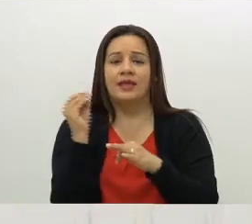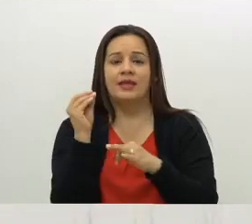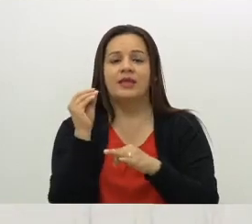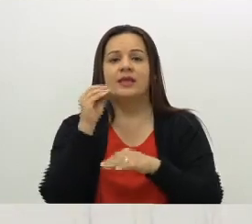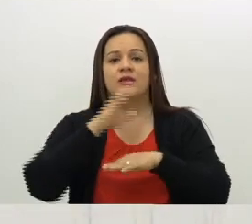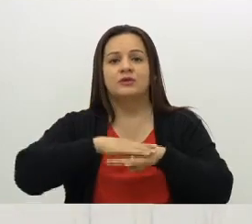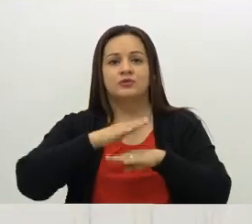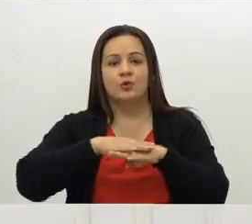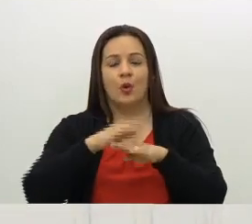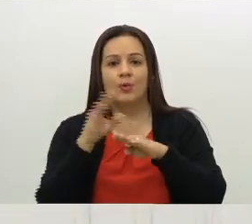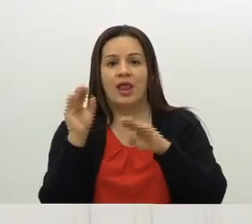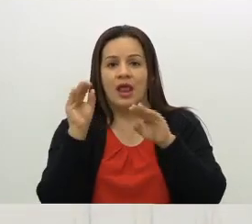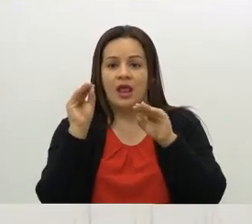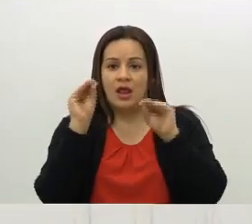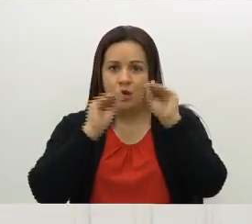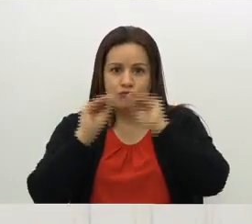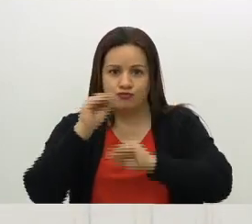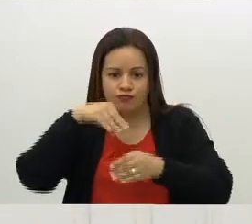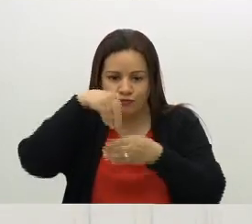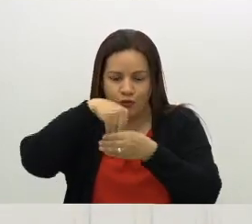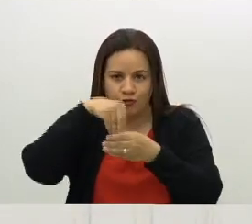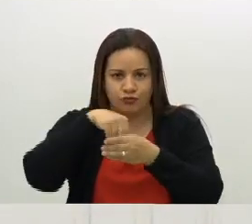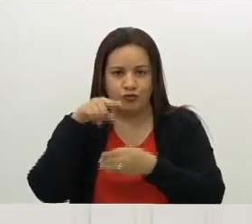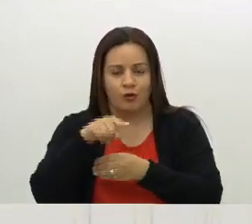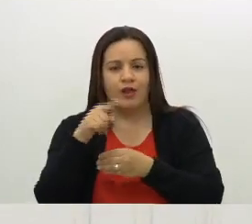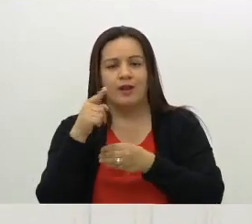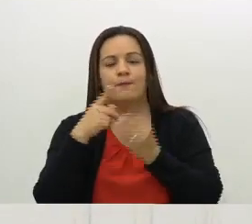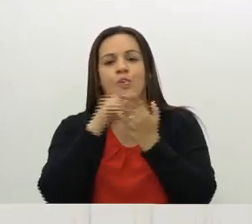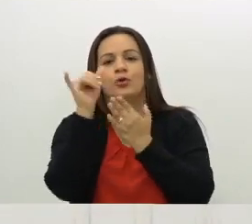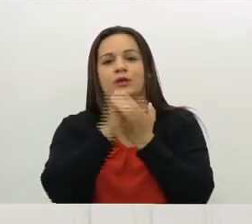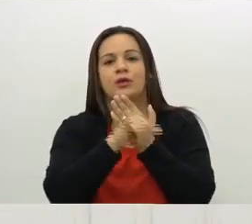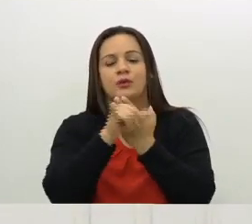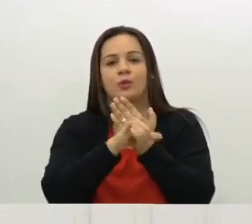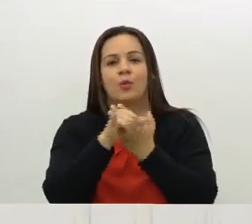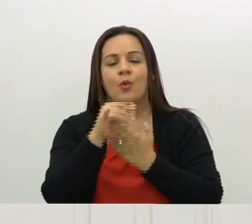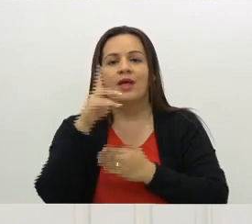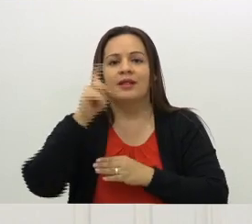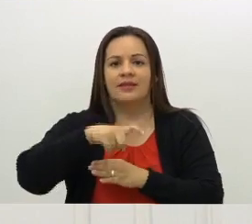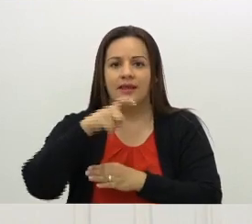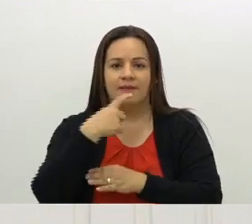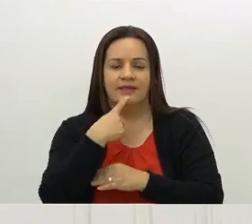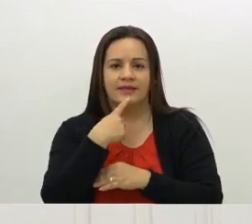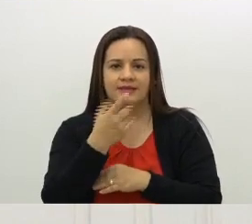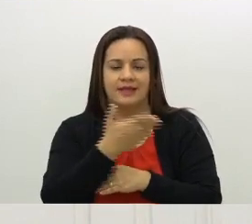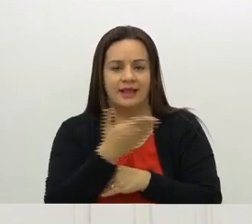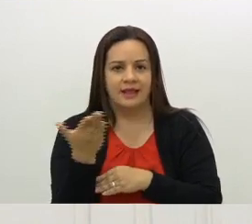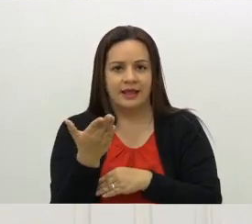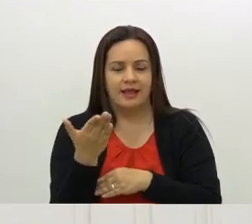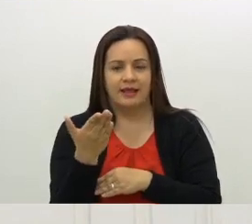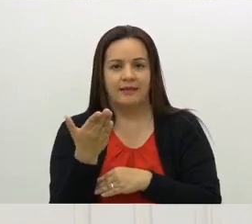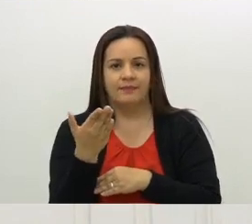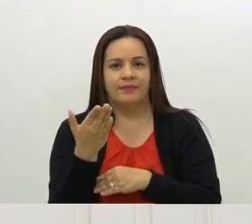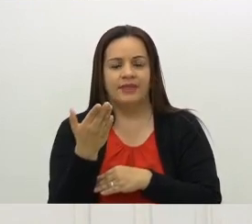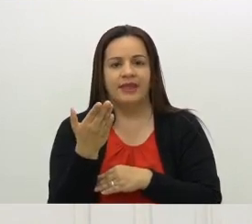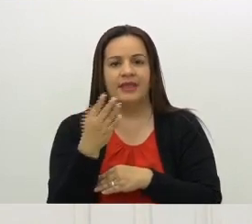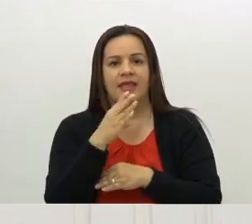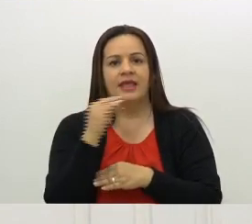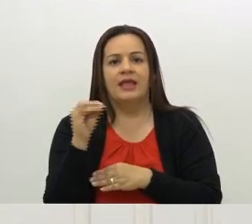sobre el fondo del proyecto. Hay que decir que el ingenio